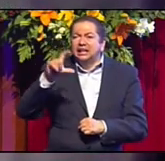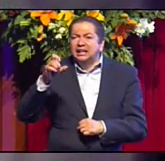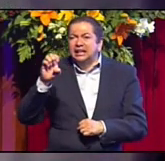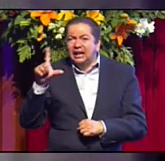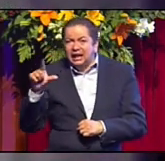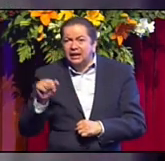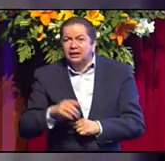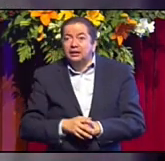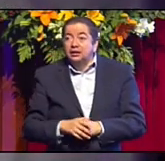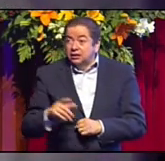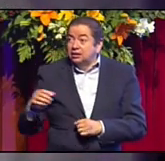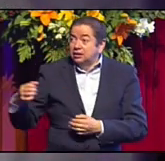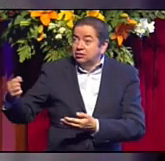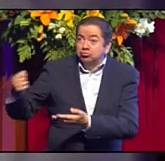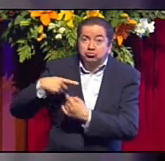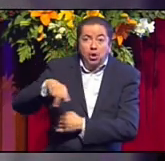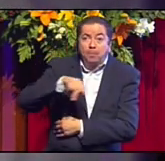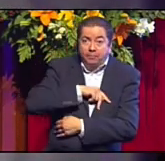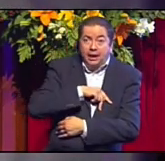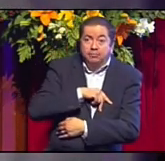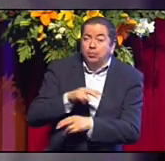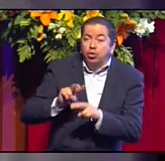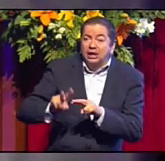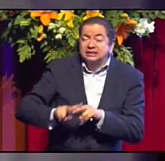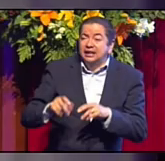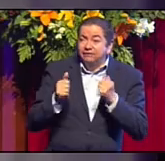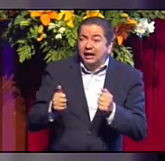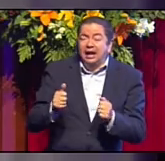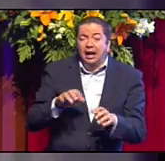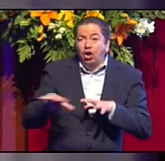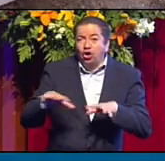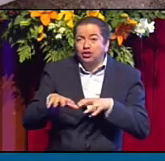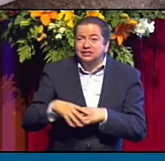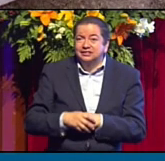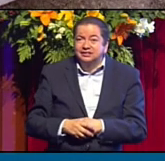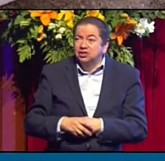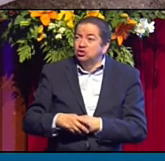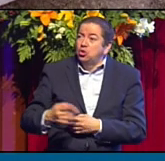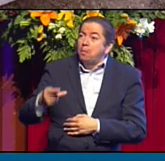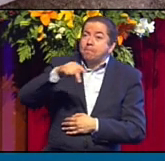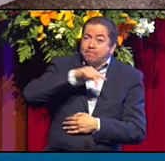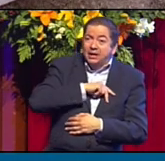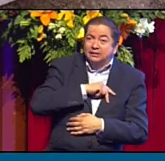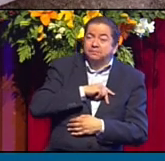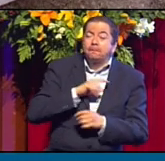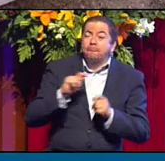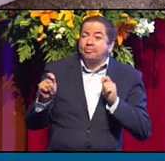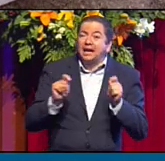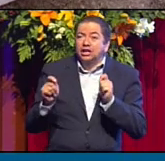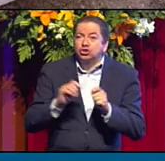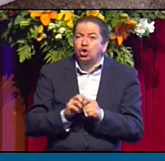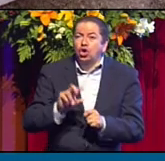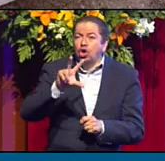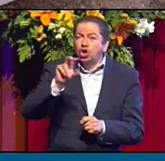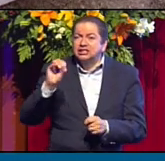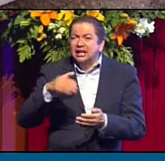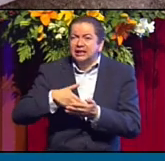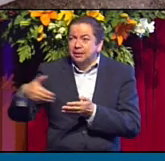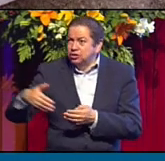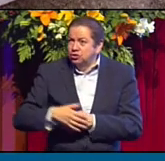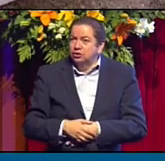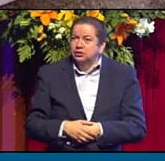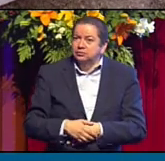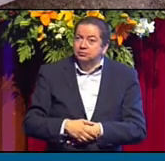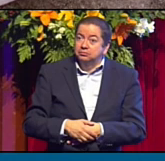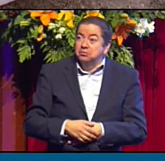cuando te premian por hacer bien las cosas en las subteres. ¿O no es así? ¿Ah? Cuando te dan un premio por la gestión. 80 millones de pesos. Bueno,